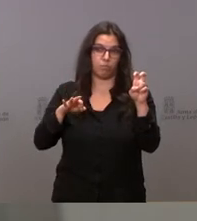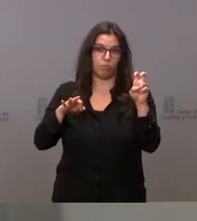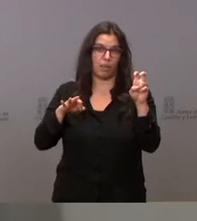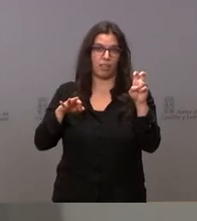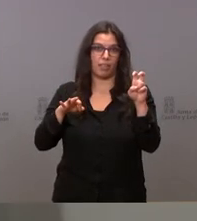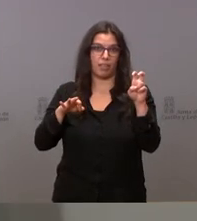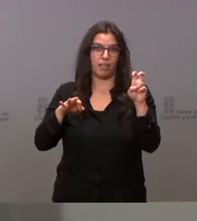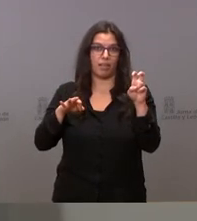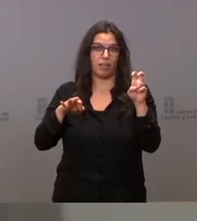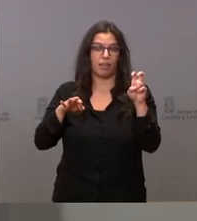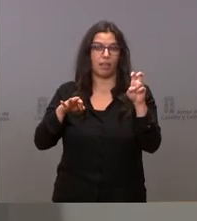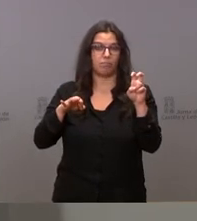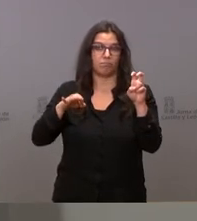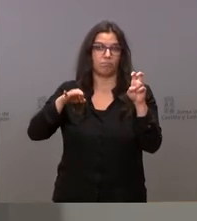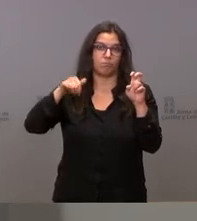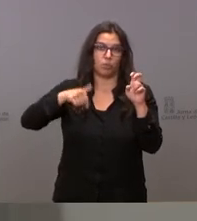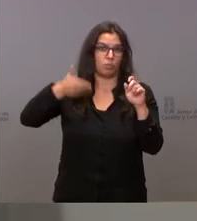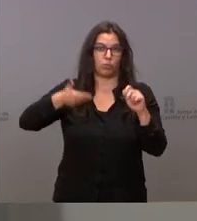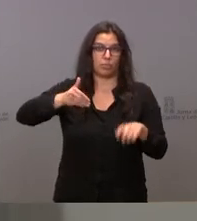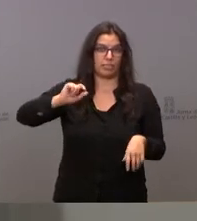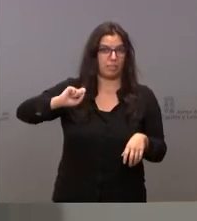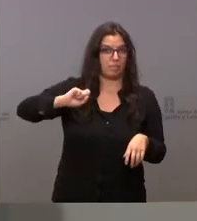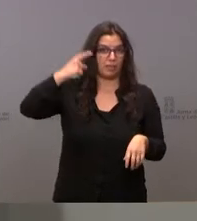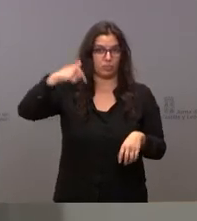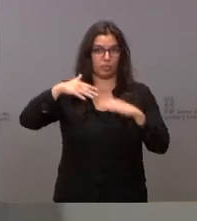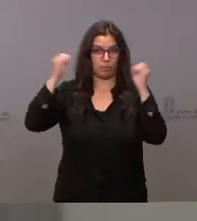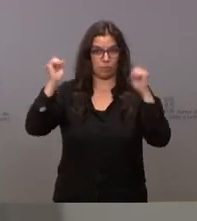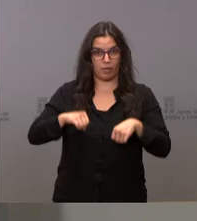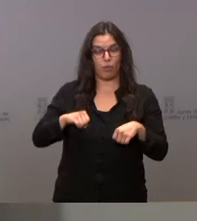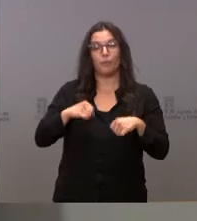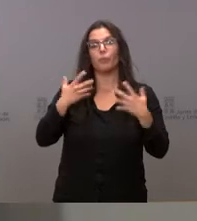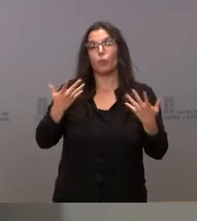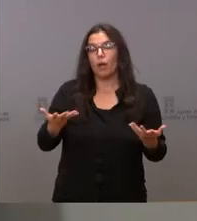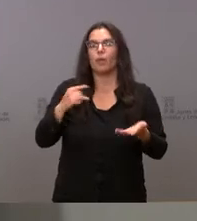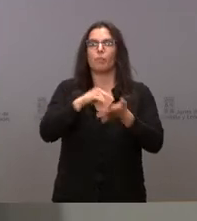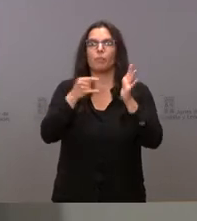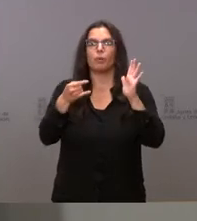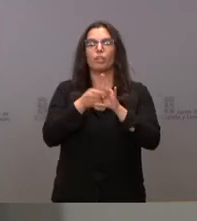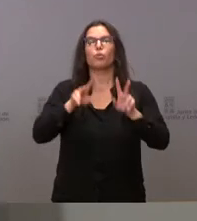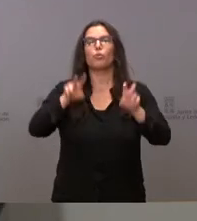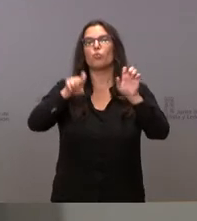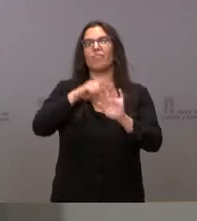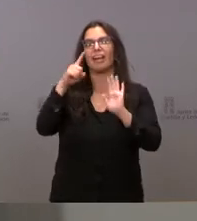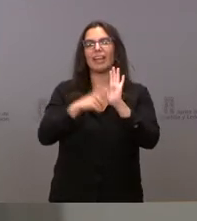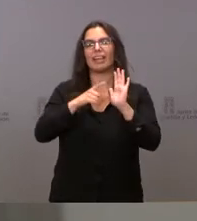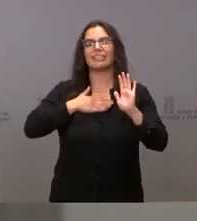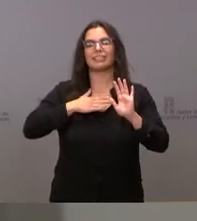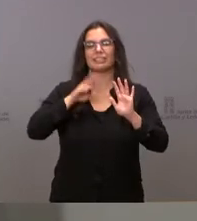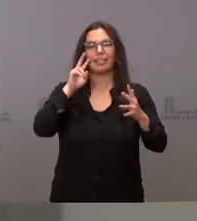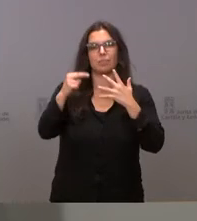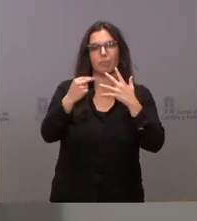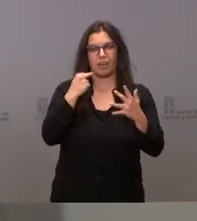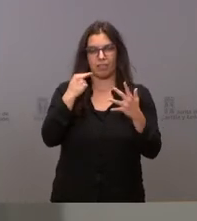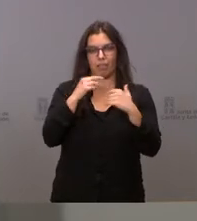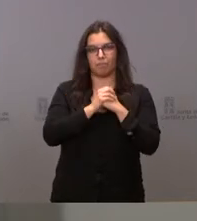legislativo, uno de los asuntos legislativos más importantes que se han aprobado hoy, que es el proyecto de la nueva ley de transparencia,